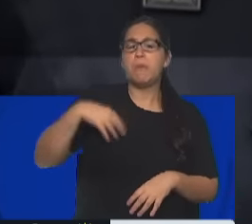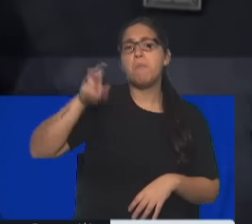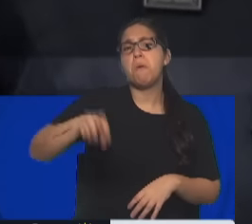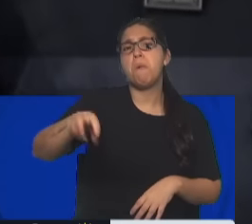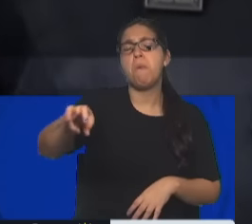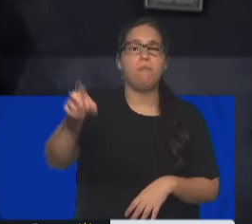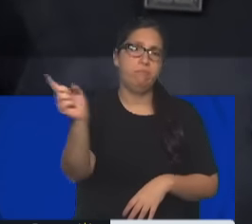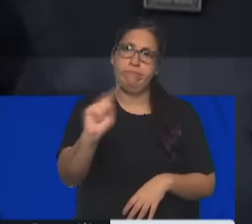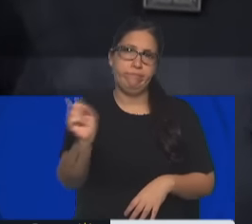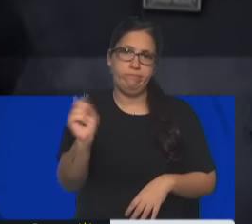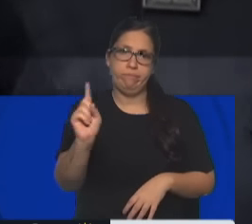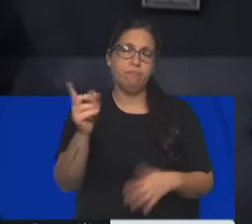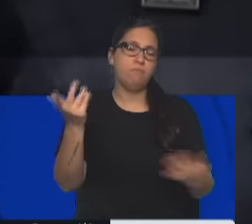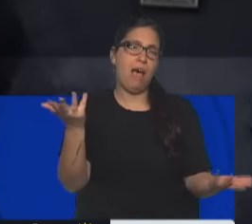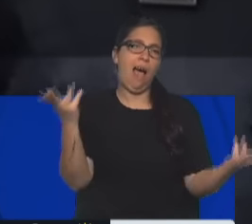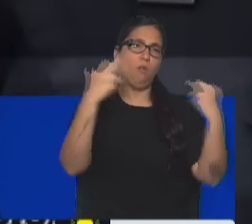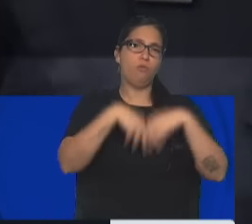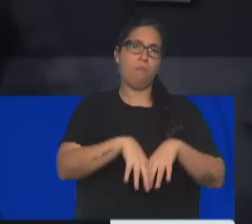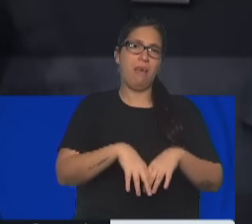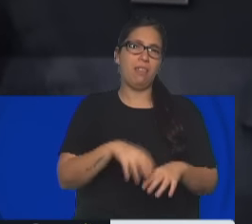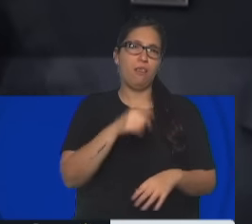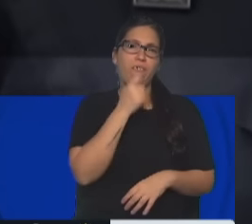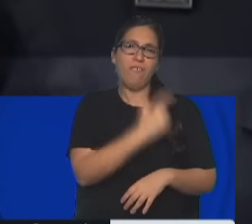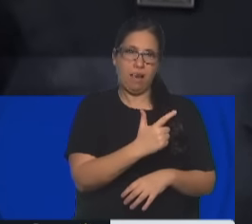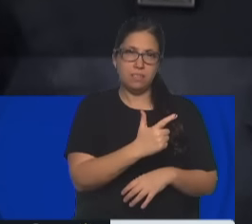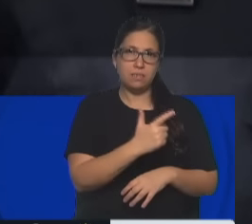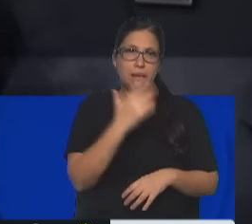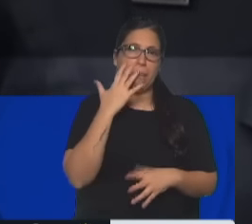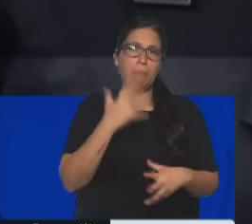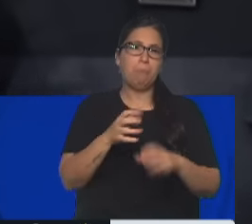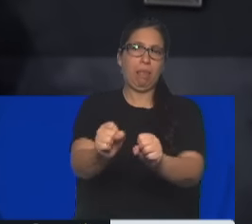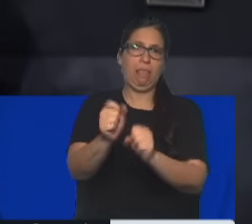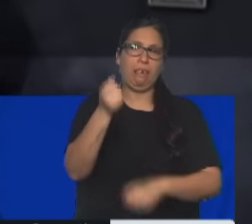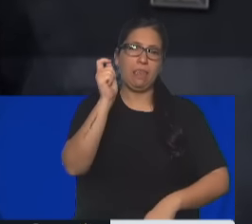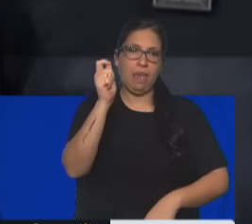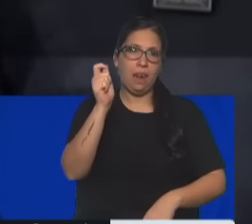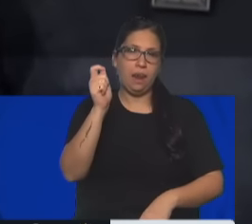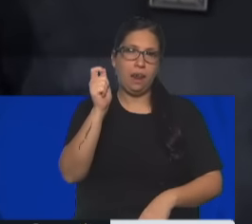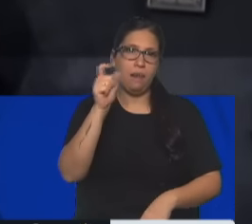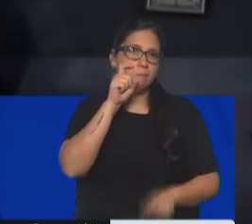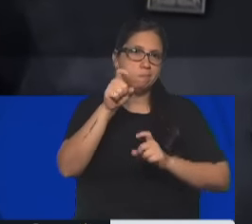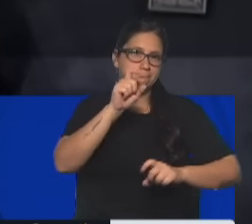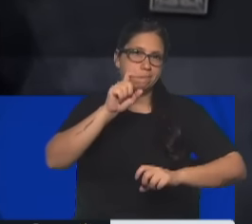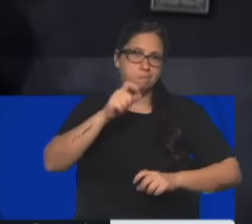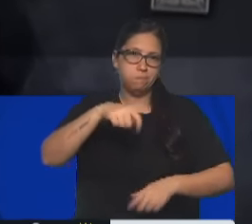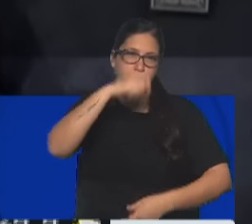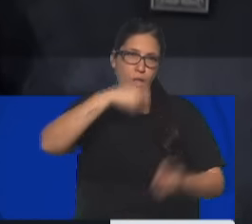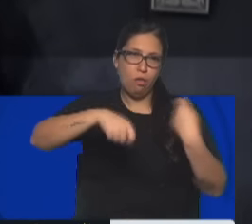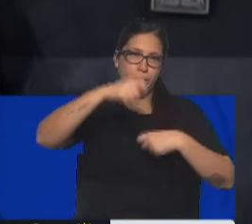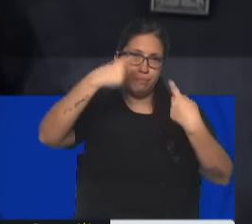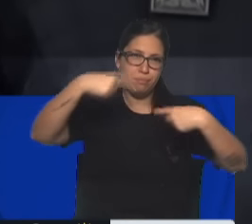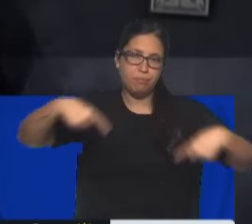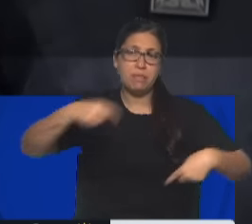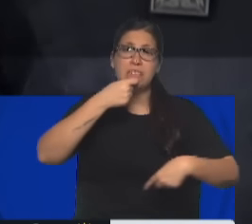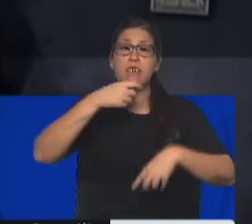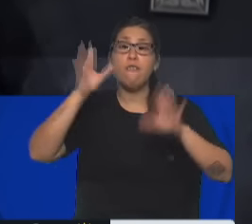de conflito. E por isso a gente pode tranquilamente classificar, e se tiver algum erro de classificação,